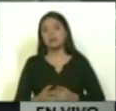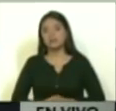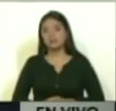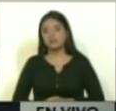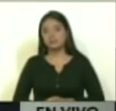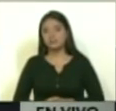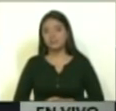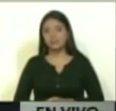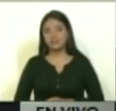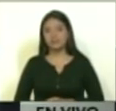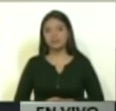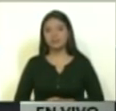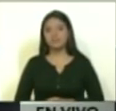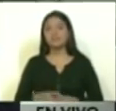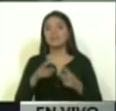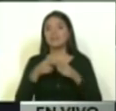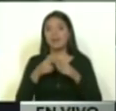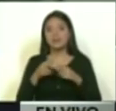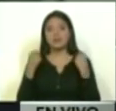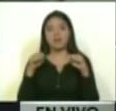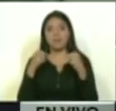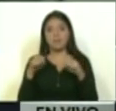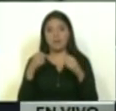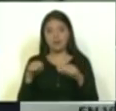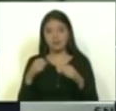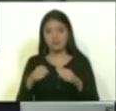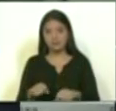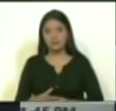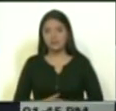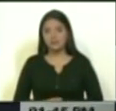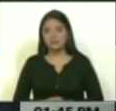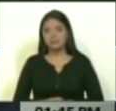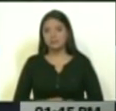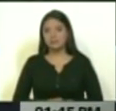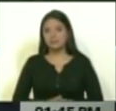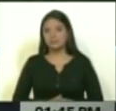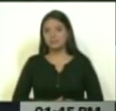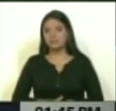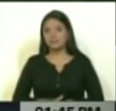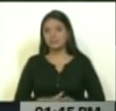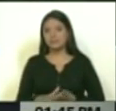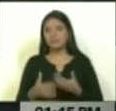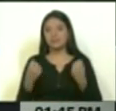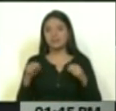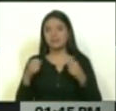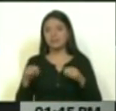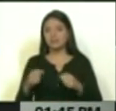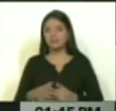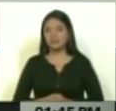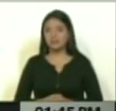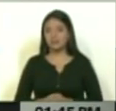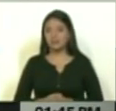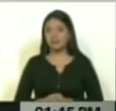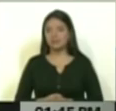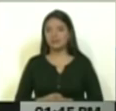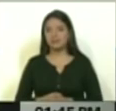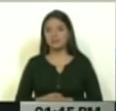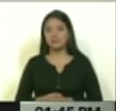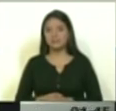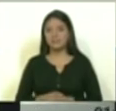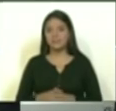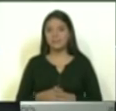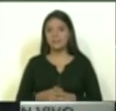talleres de formación en práctica, porque creemos en la formación en la práctica. Ahí hay salones para